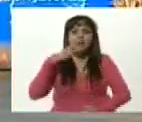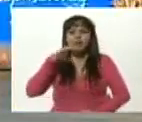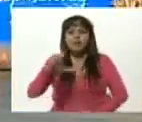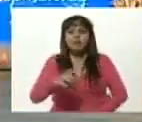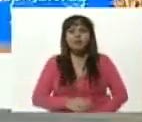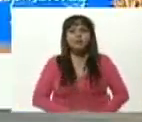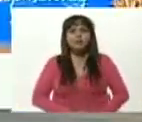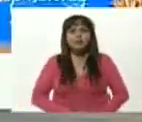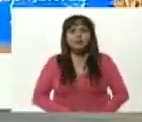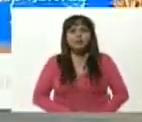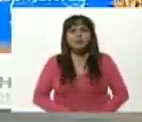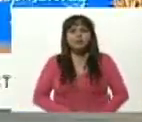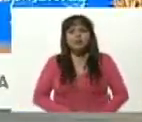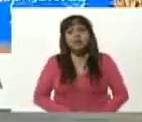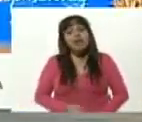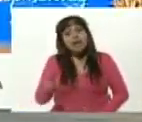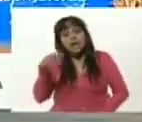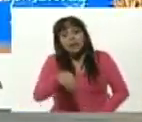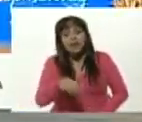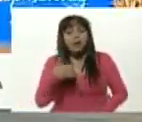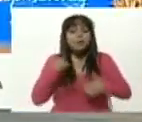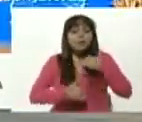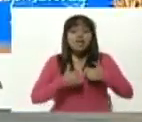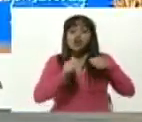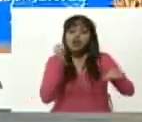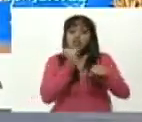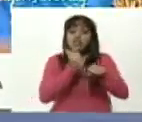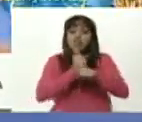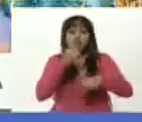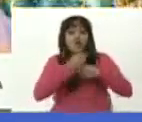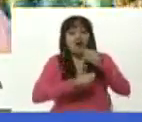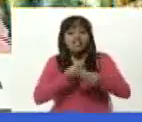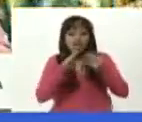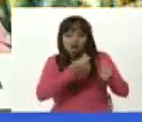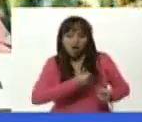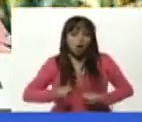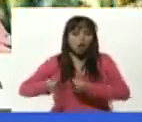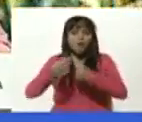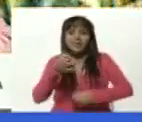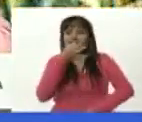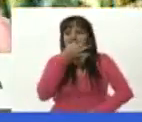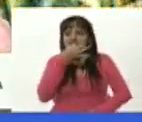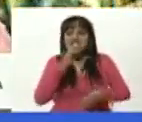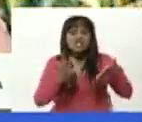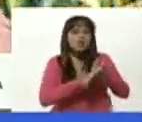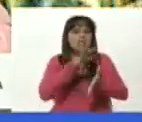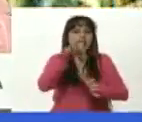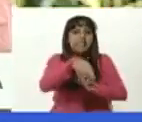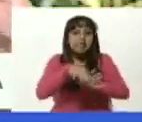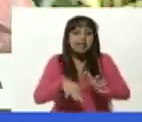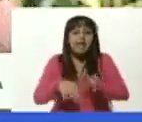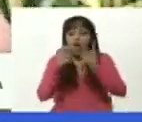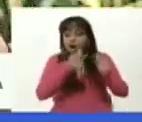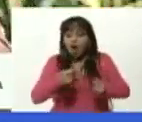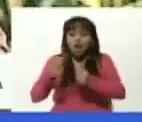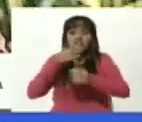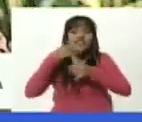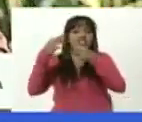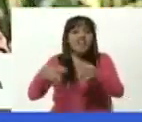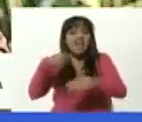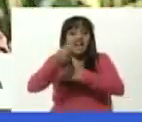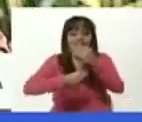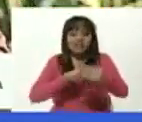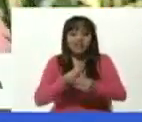sobre todo cuando dedicamos estos miércoles productivos a la economía verde, a la economía real, a la economía